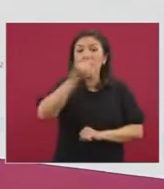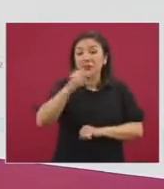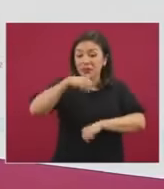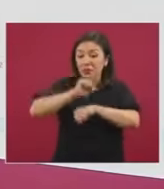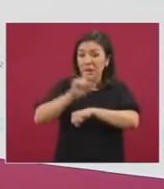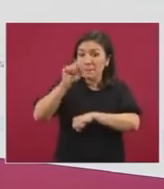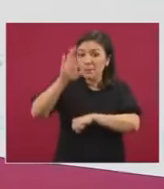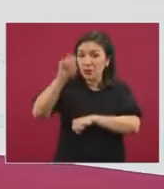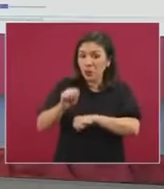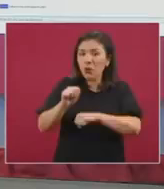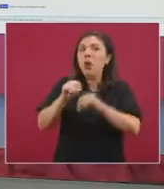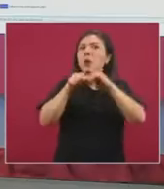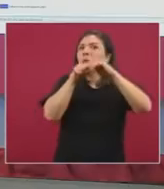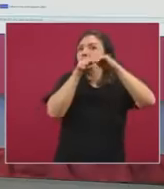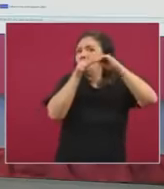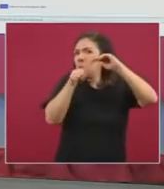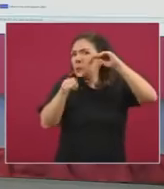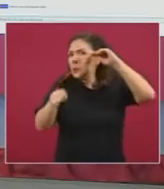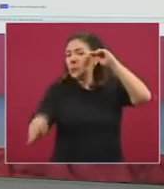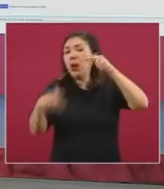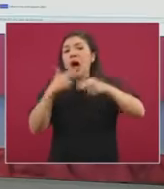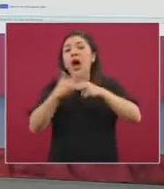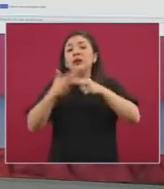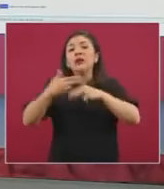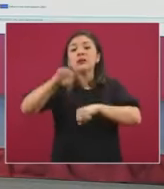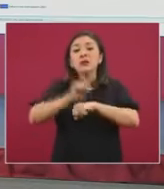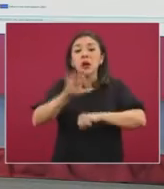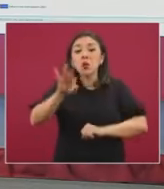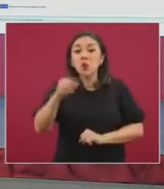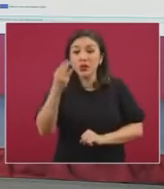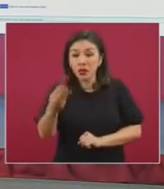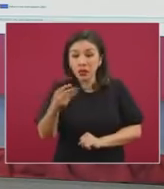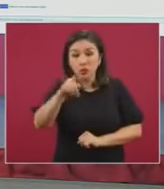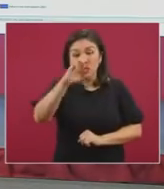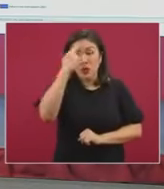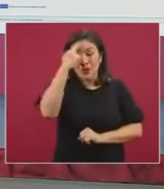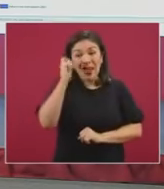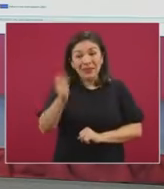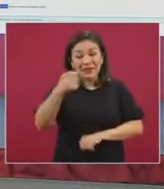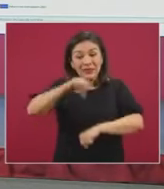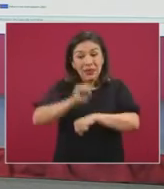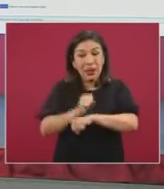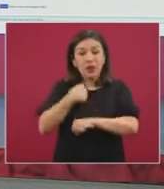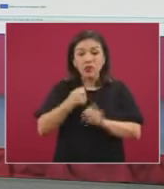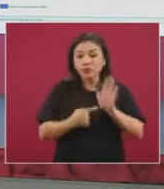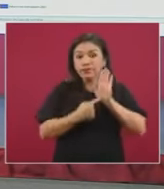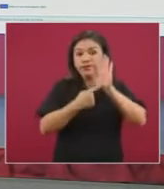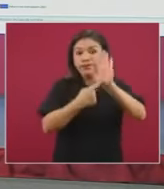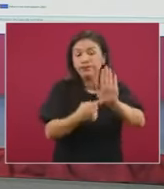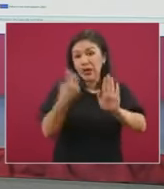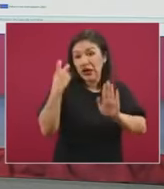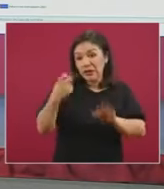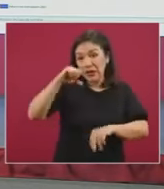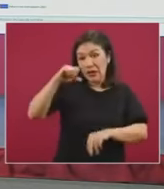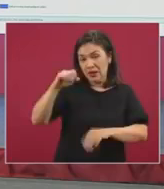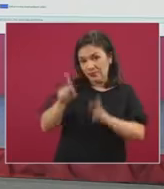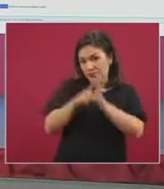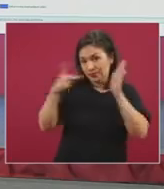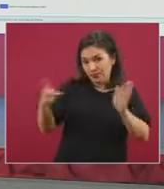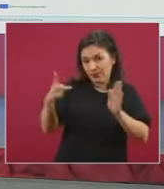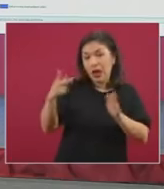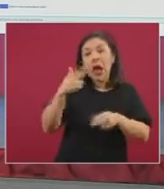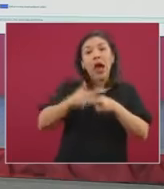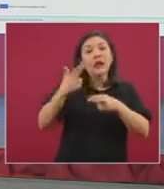semana 29 hemos tenido un decremento hasta la semana 43. Recuerden que es la semana que estamos presentando en este boletín, es hasta